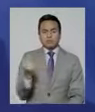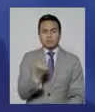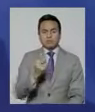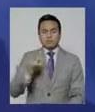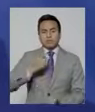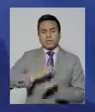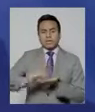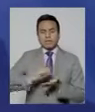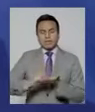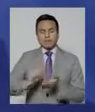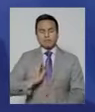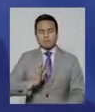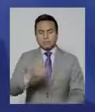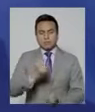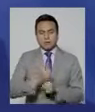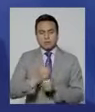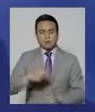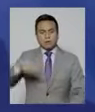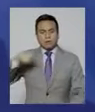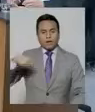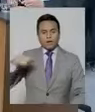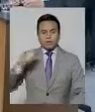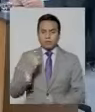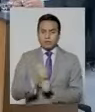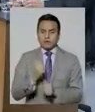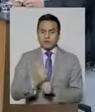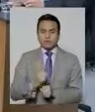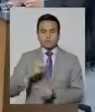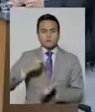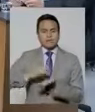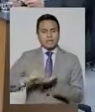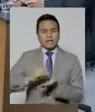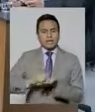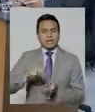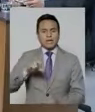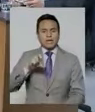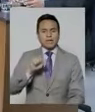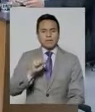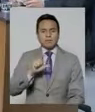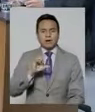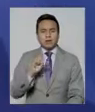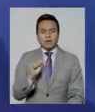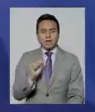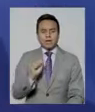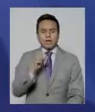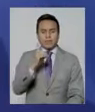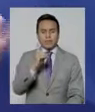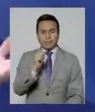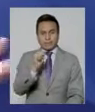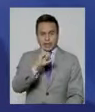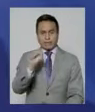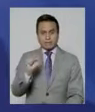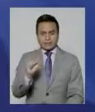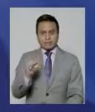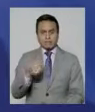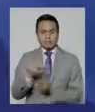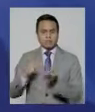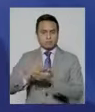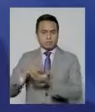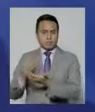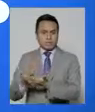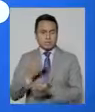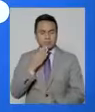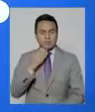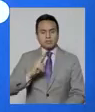subsecretarios. Valoro enormemente el trabajo de la subsecretaria Paula Daza, de Salud Pública. Valoro enormemente el